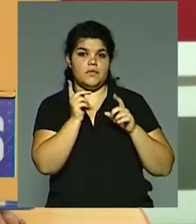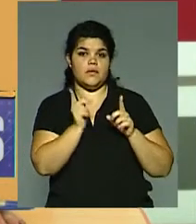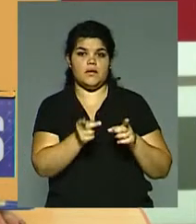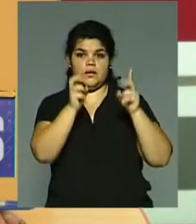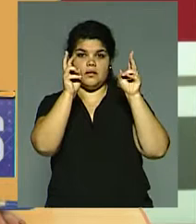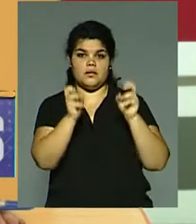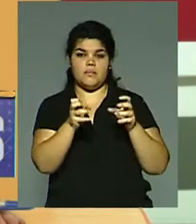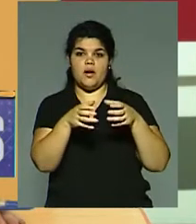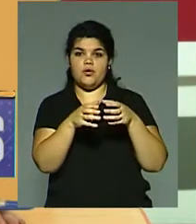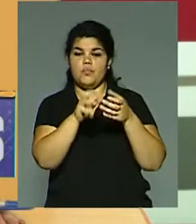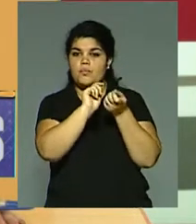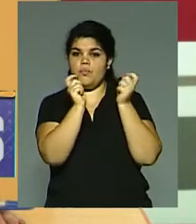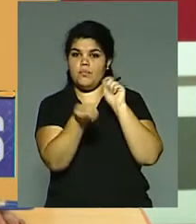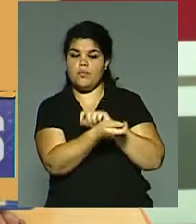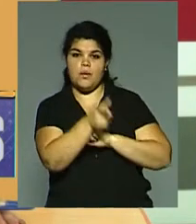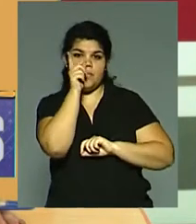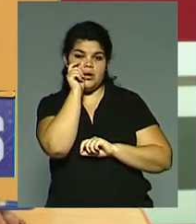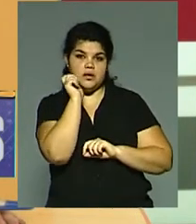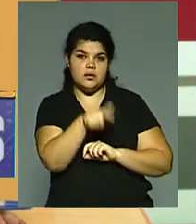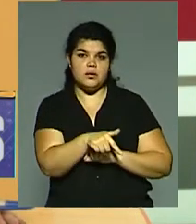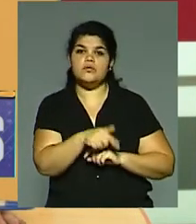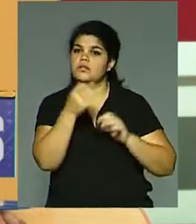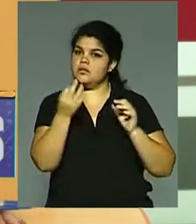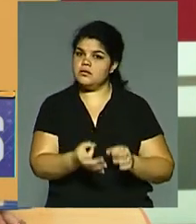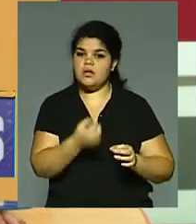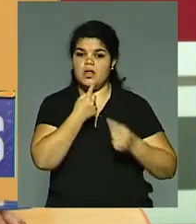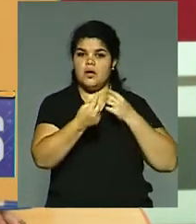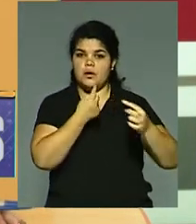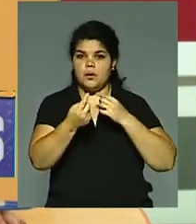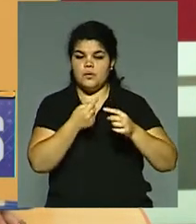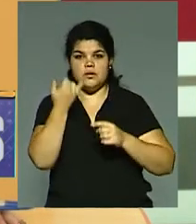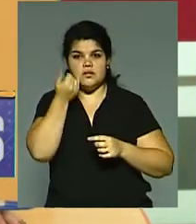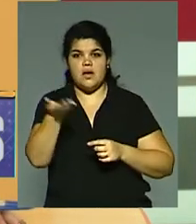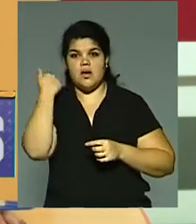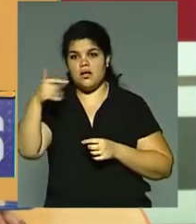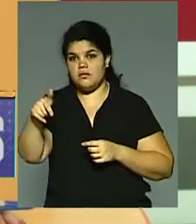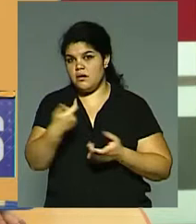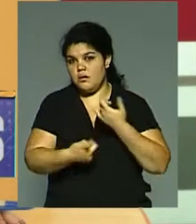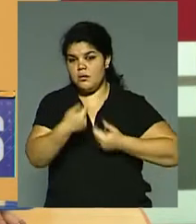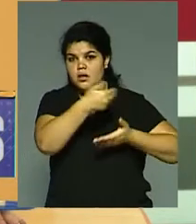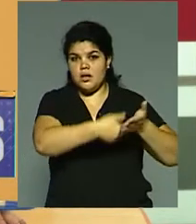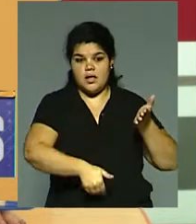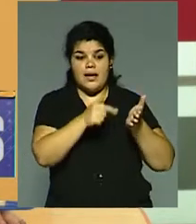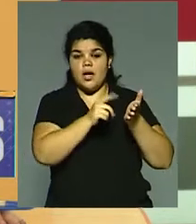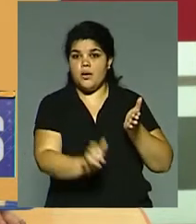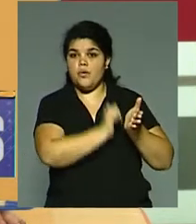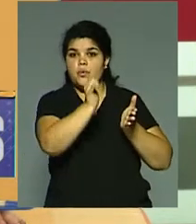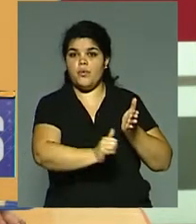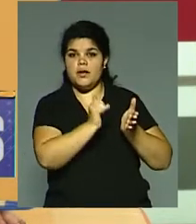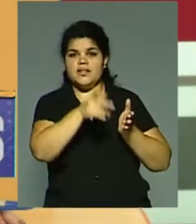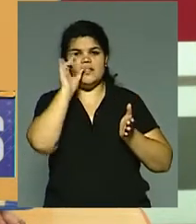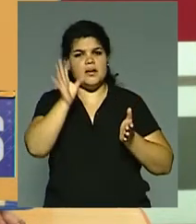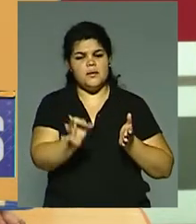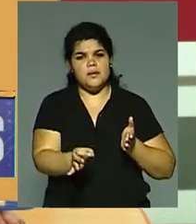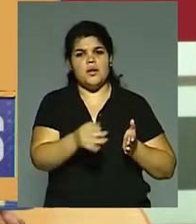de Cambiemos va marcando también el panorama, porque en esa encuesta que mencionabas recién que se hizo en la provincia de Mendoza también se hizo un sondeo sobre la percepción que se